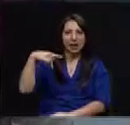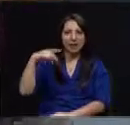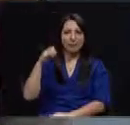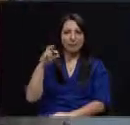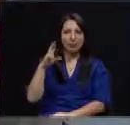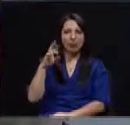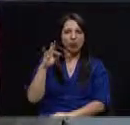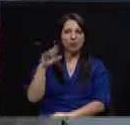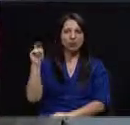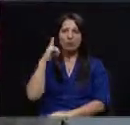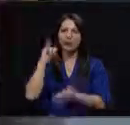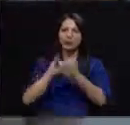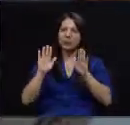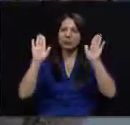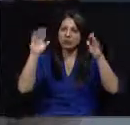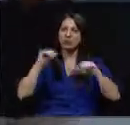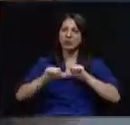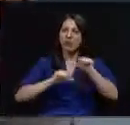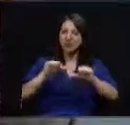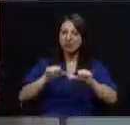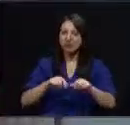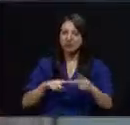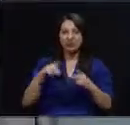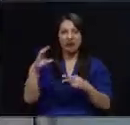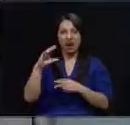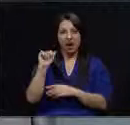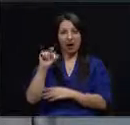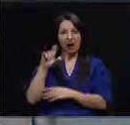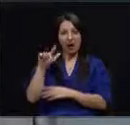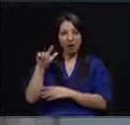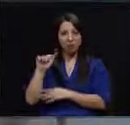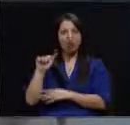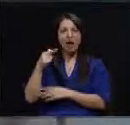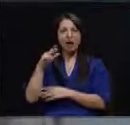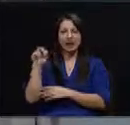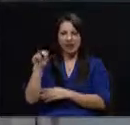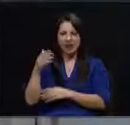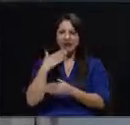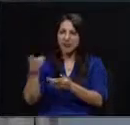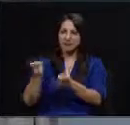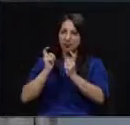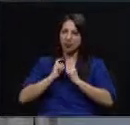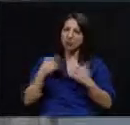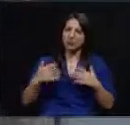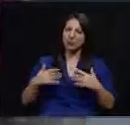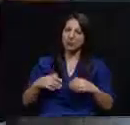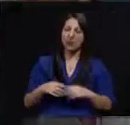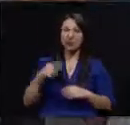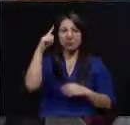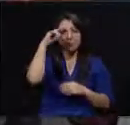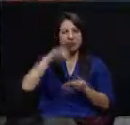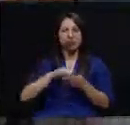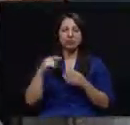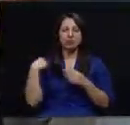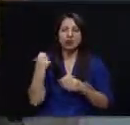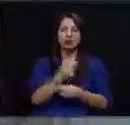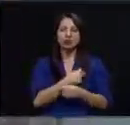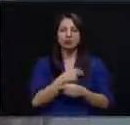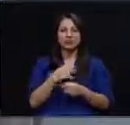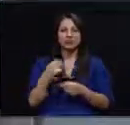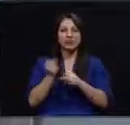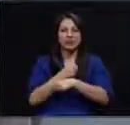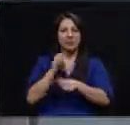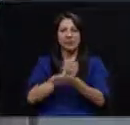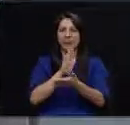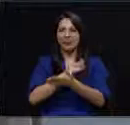este maravilloso esfuerzo, y a don Carlos Aguilar también por su aporte. Nos parece que en este aspecto hoy cumplimos